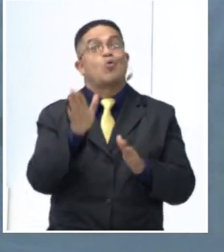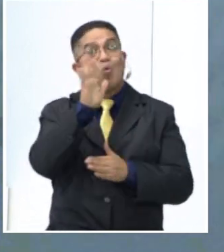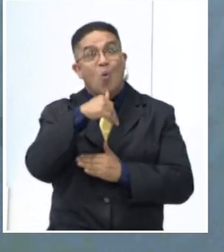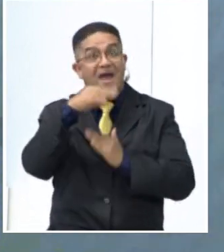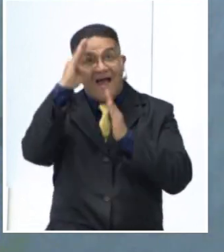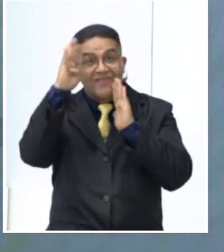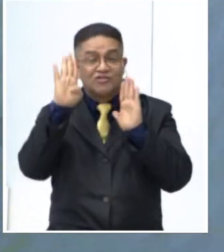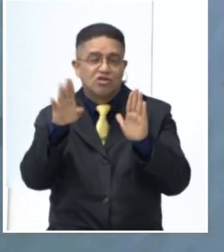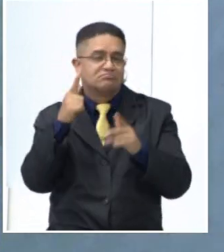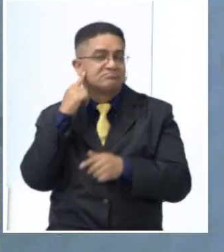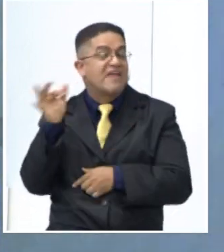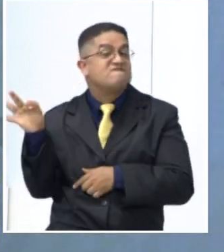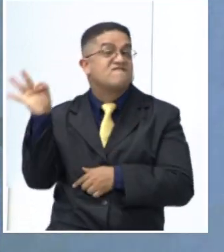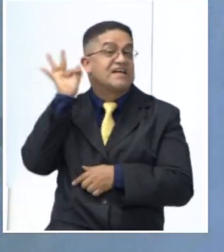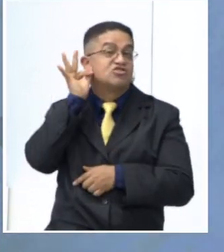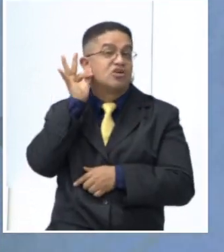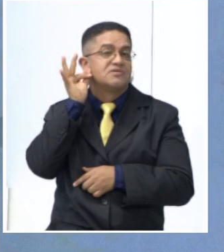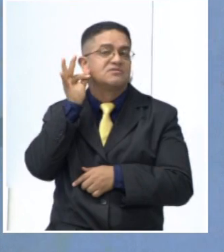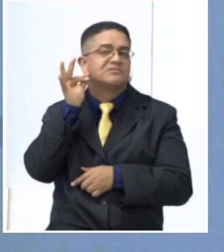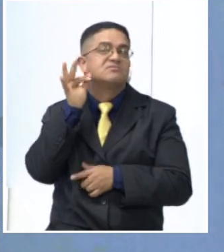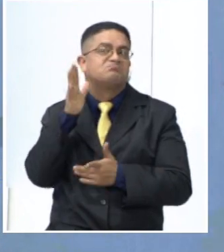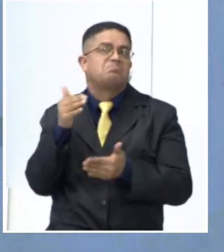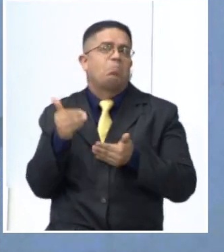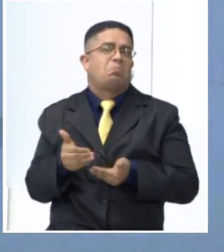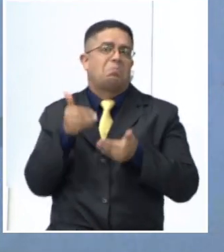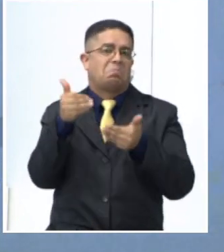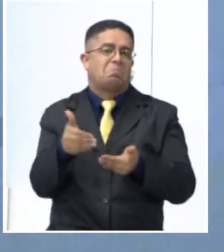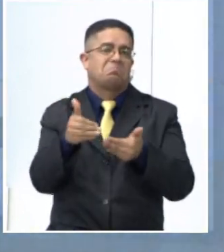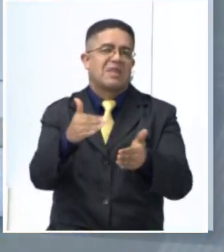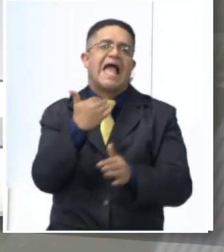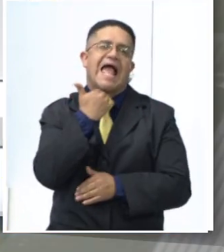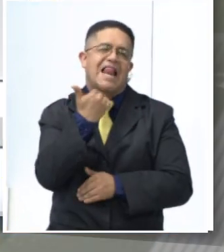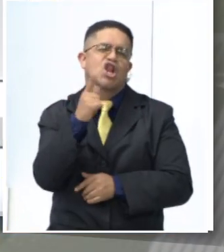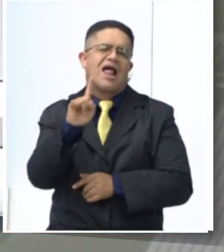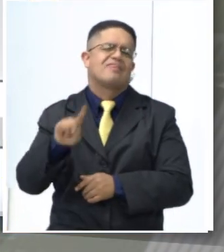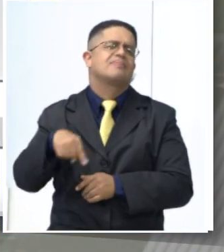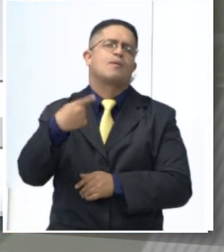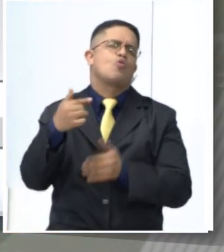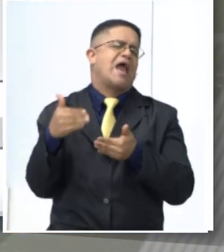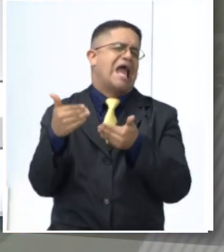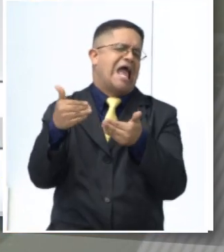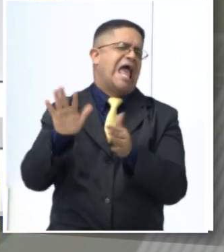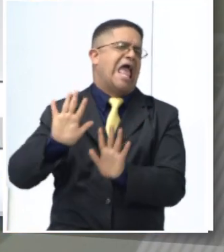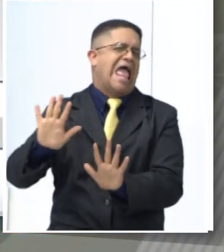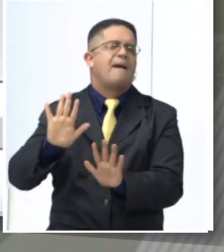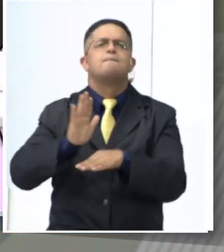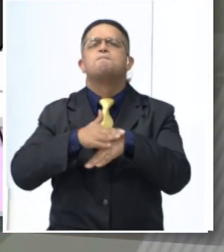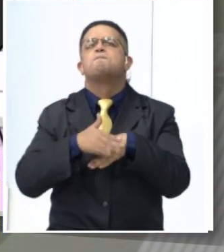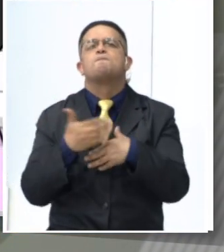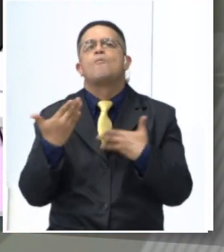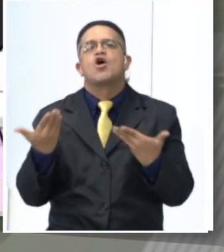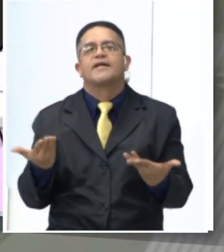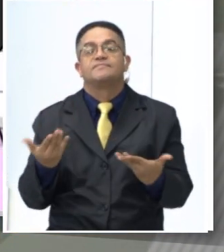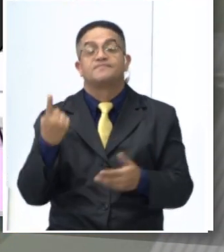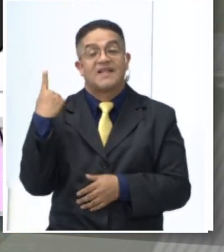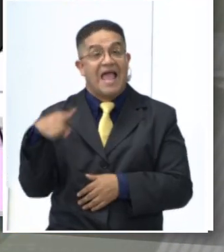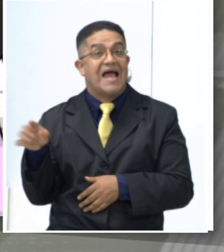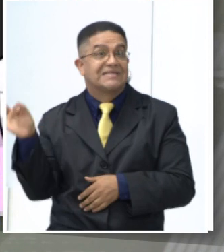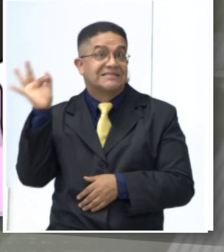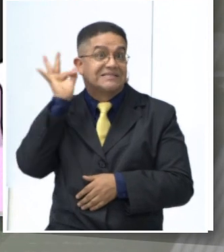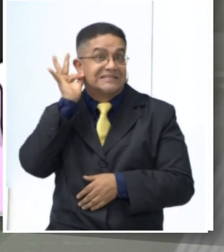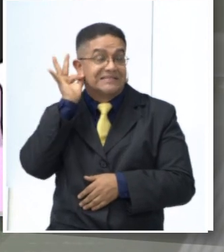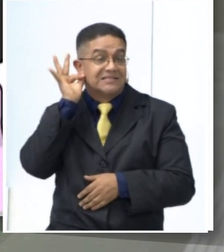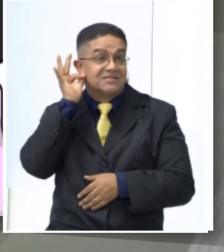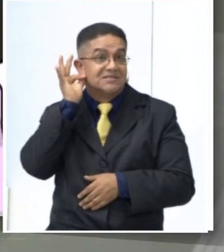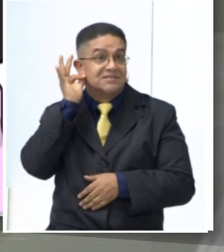mira, una infección de oído uno no la puede dejar como un proceso que lo puedes dejar así y ya. ¿Por qué? Cuando hay otitis media,